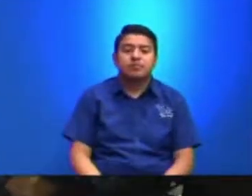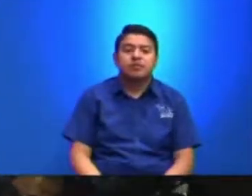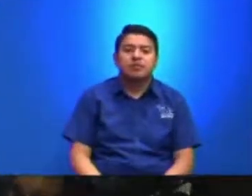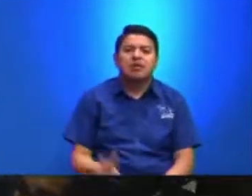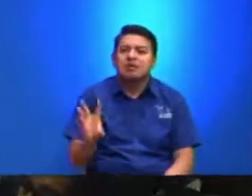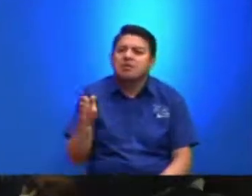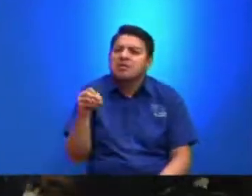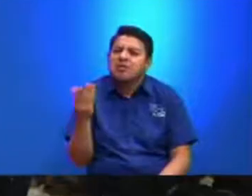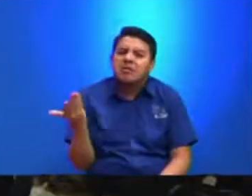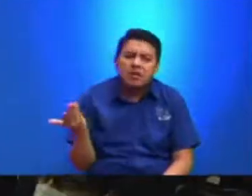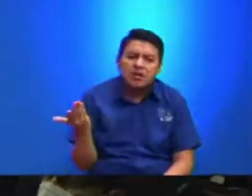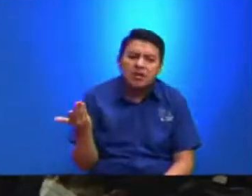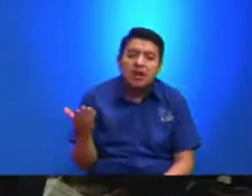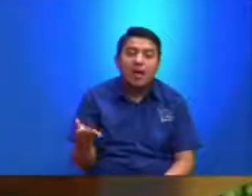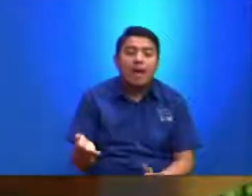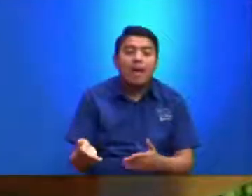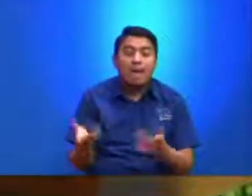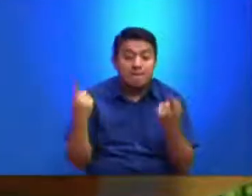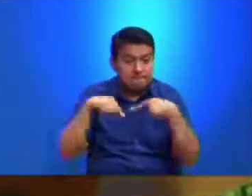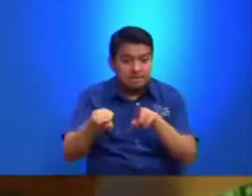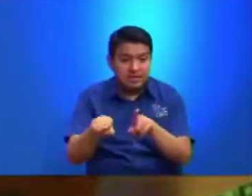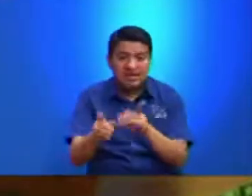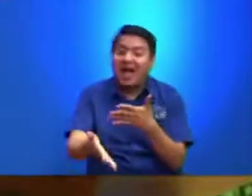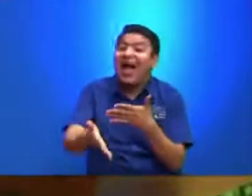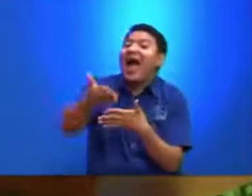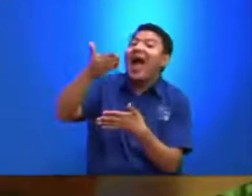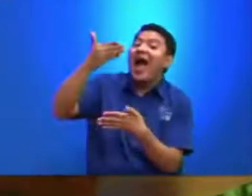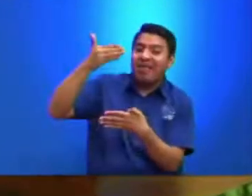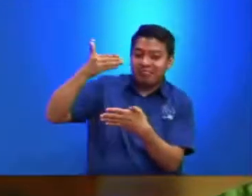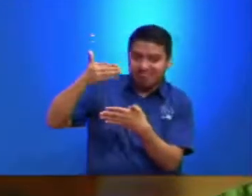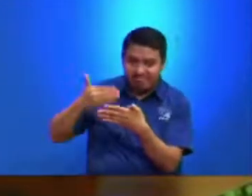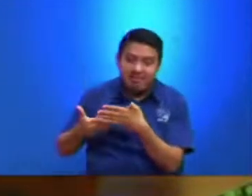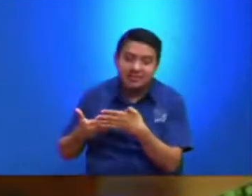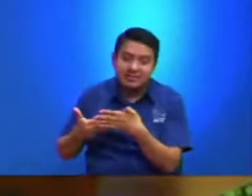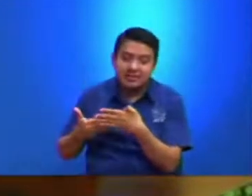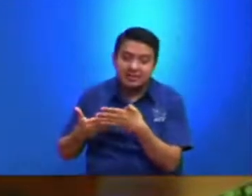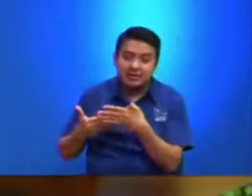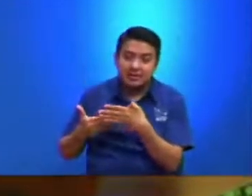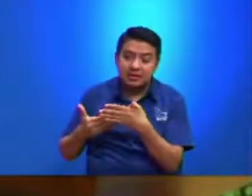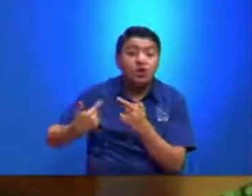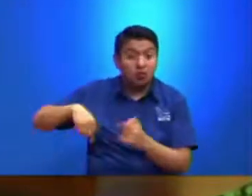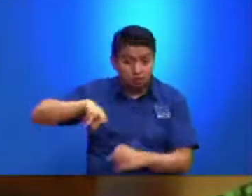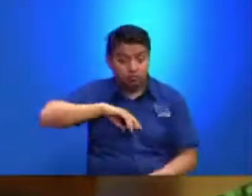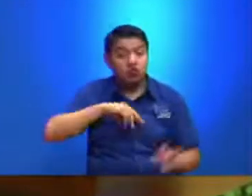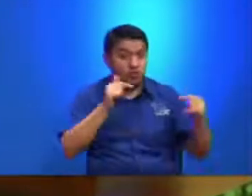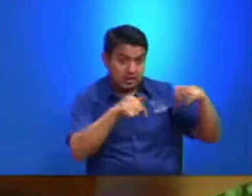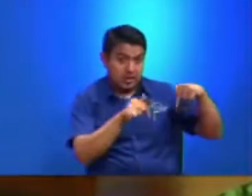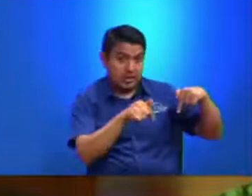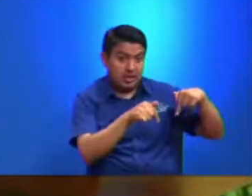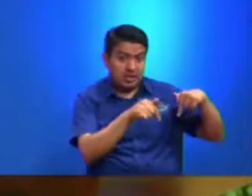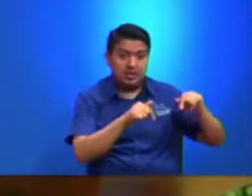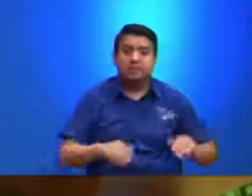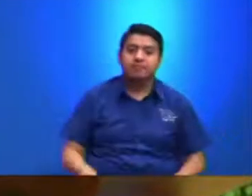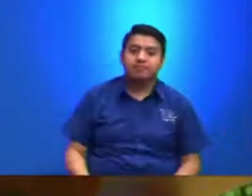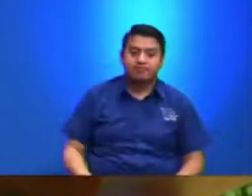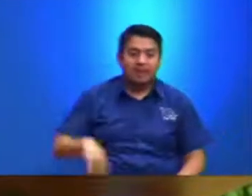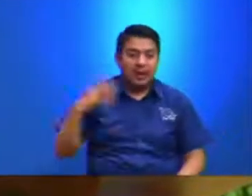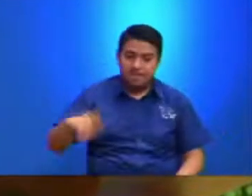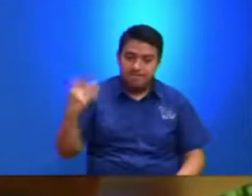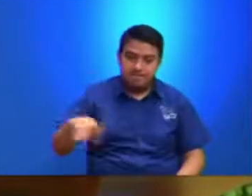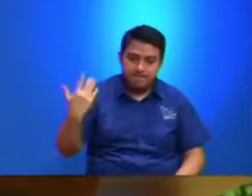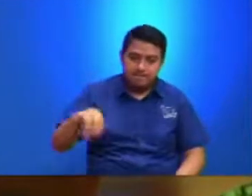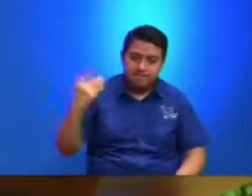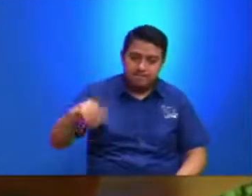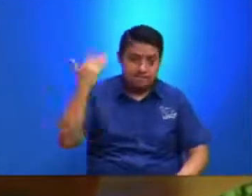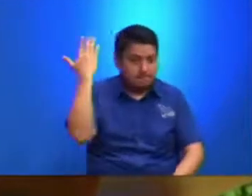¿qué precede a esa salida nuestra de esta tierra mientras estamos acá? Es un apresuramiento de